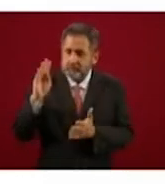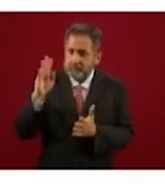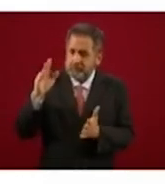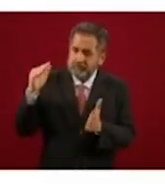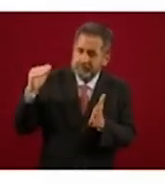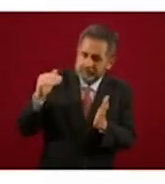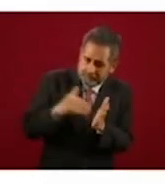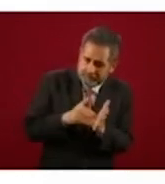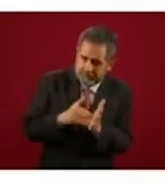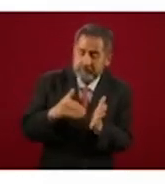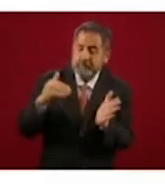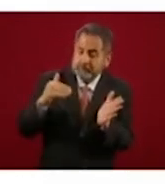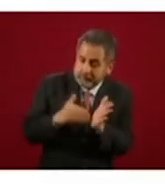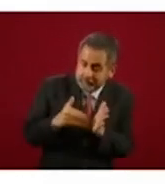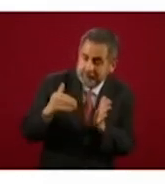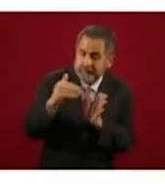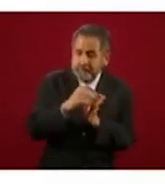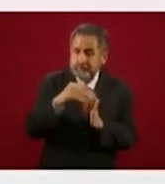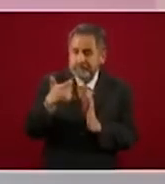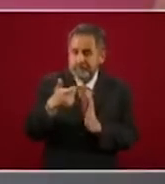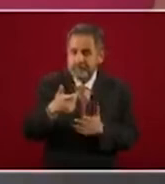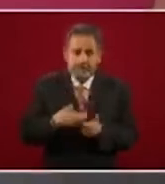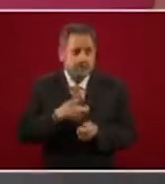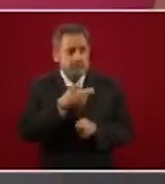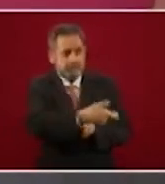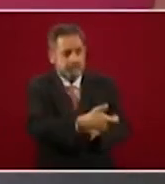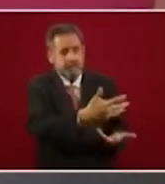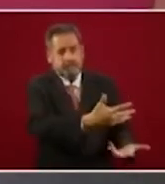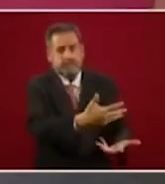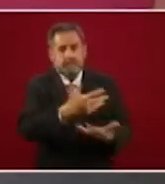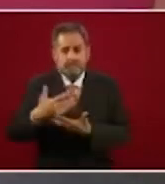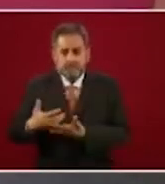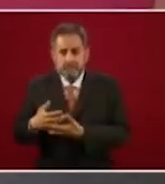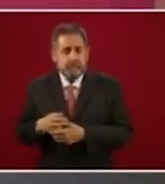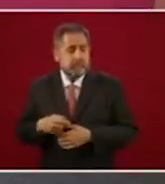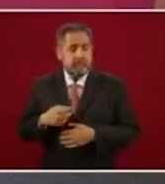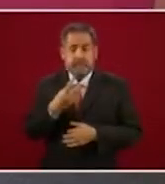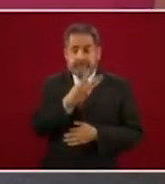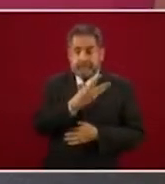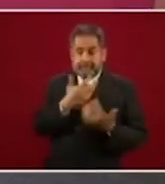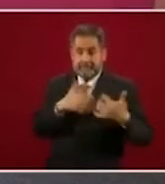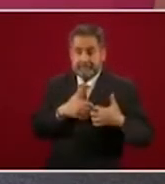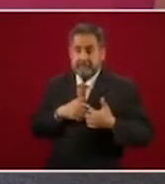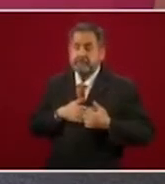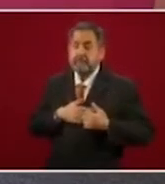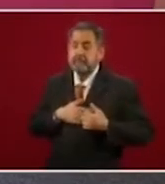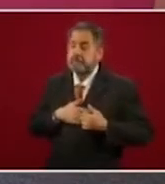de pesos. Y tres, cuatro empresas,